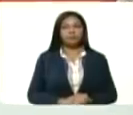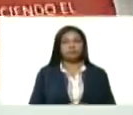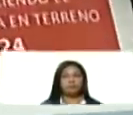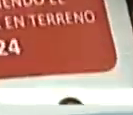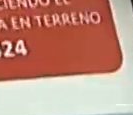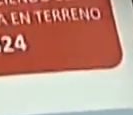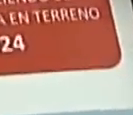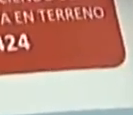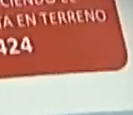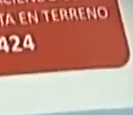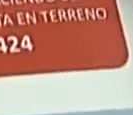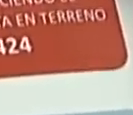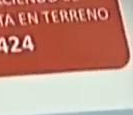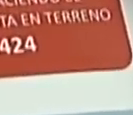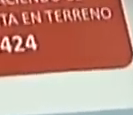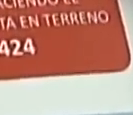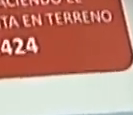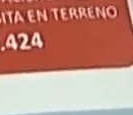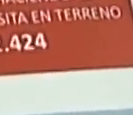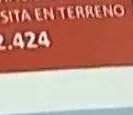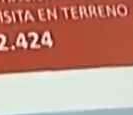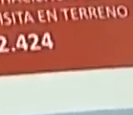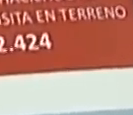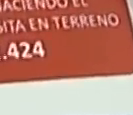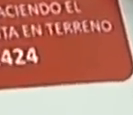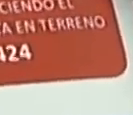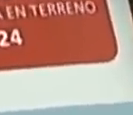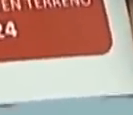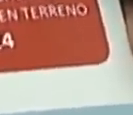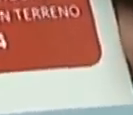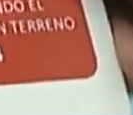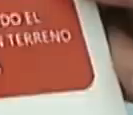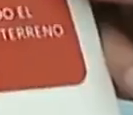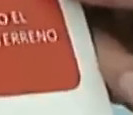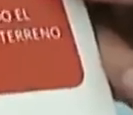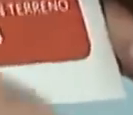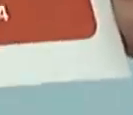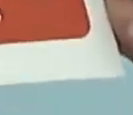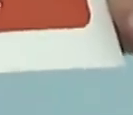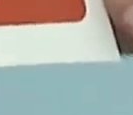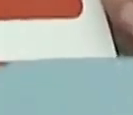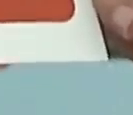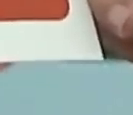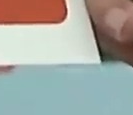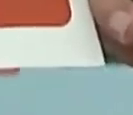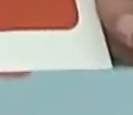22.245 personas han presentado síntomas gripales diversos, y